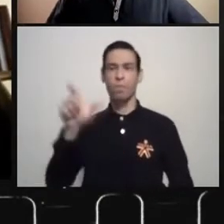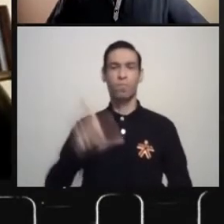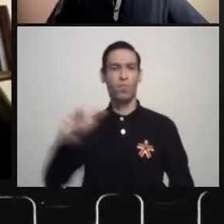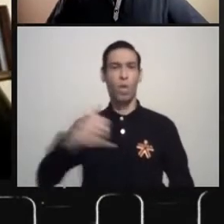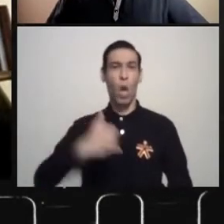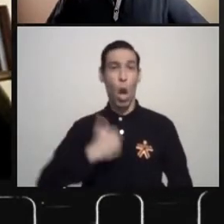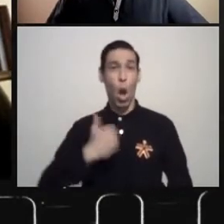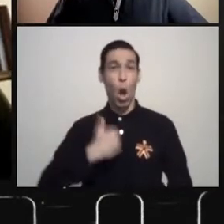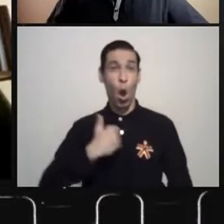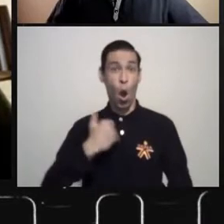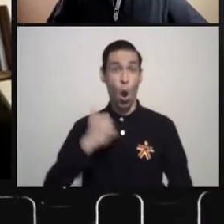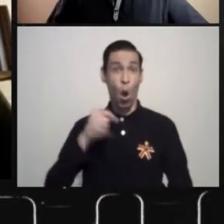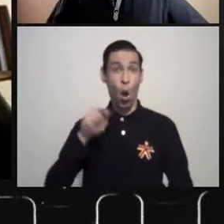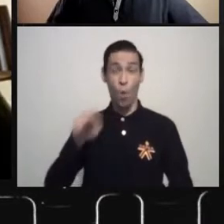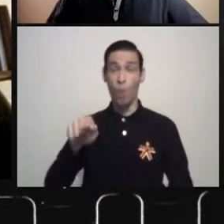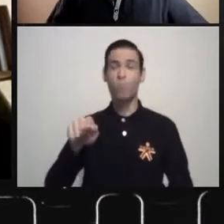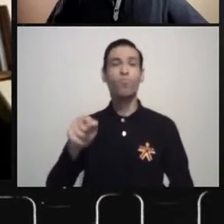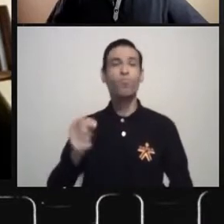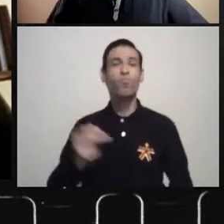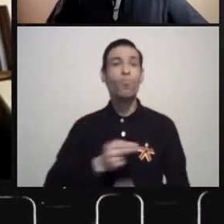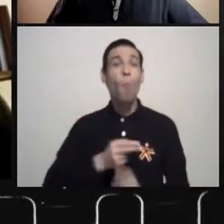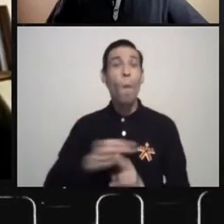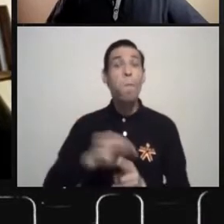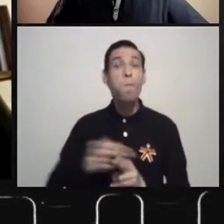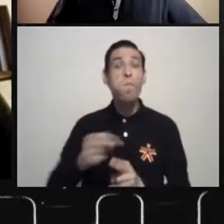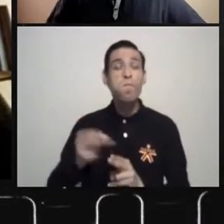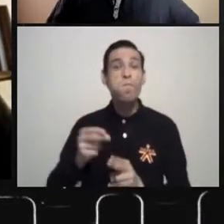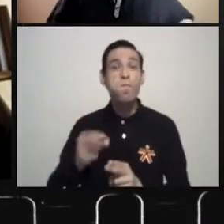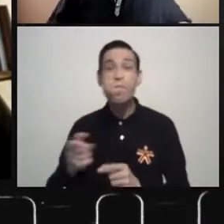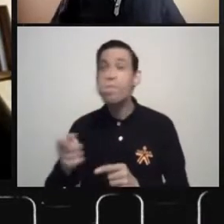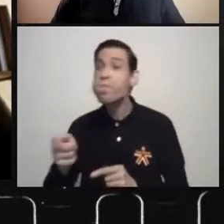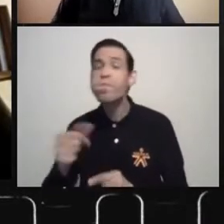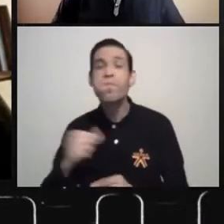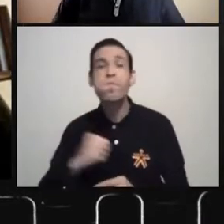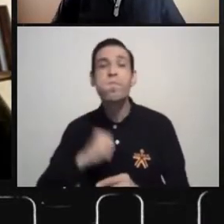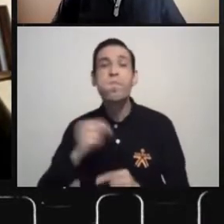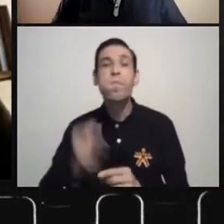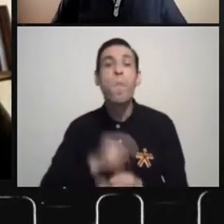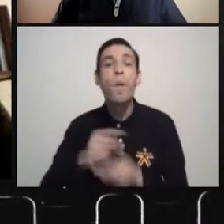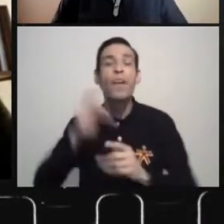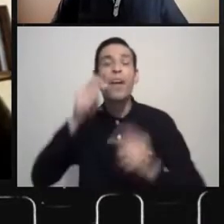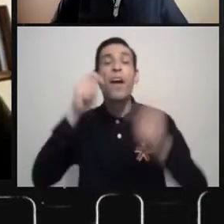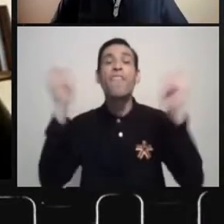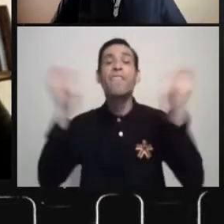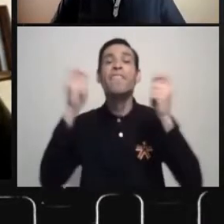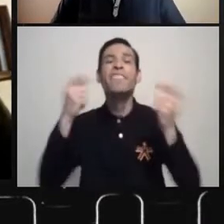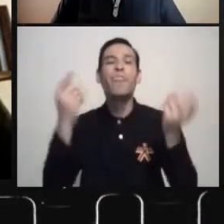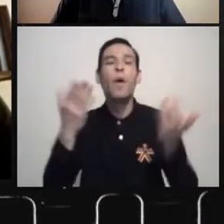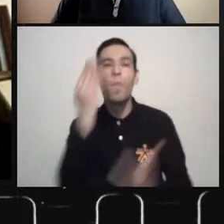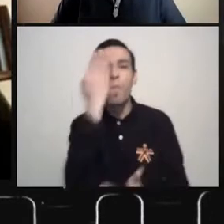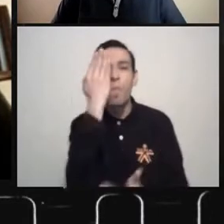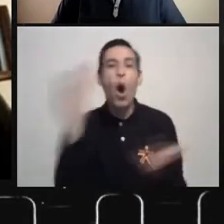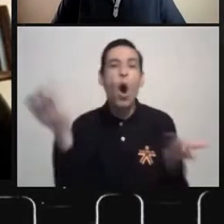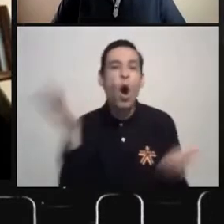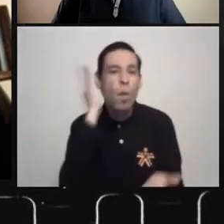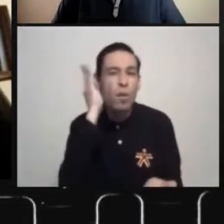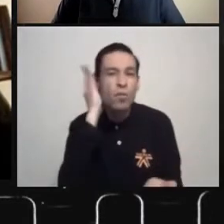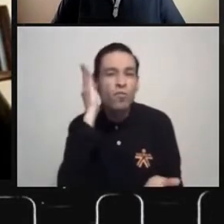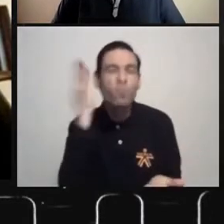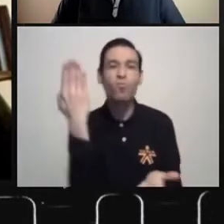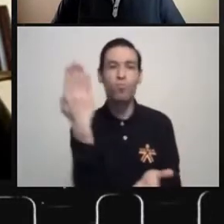iba a participar en un festival de smartphone con una película que se escribió en un almuerzo y que comenzó a filmar en algunos momentos. Y lo